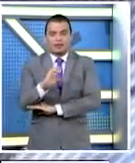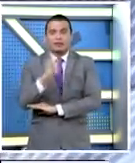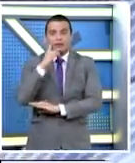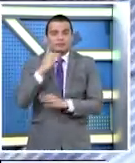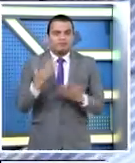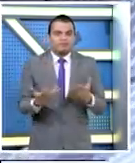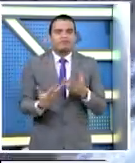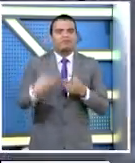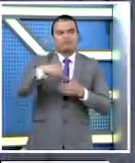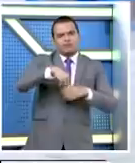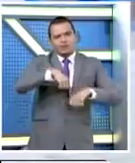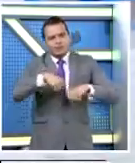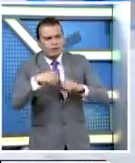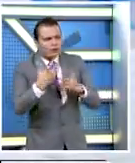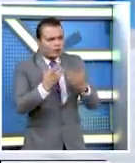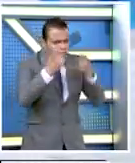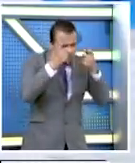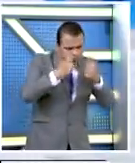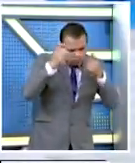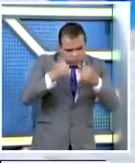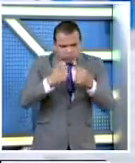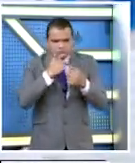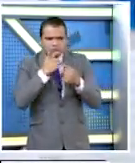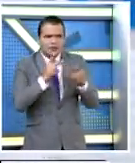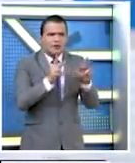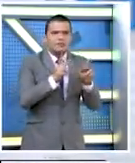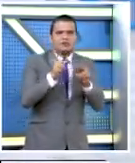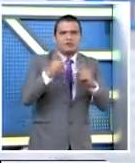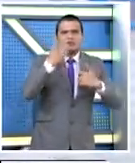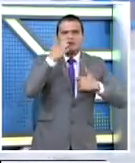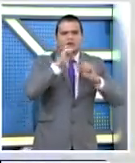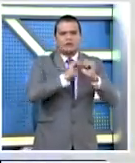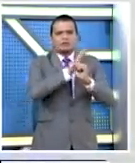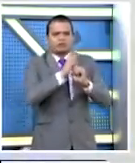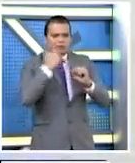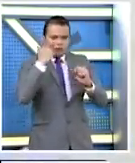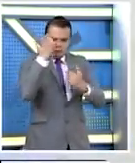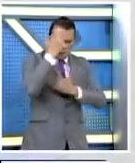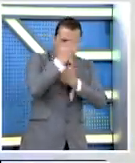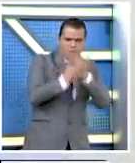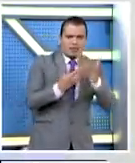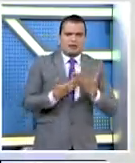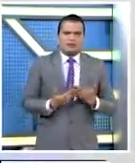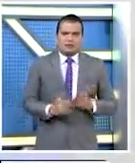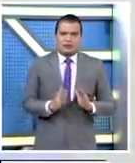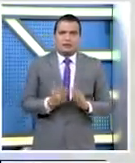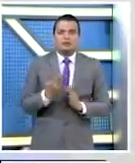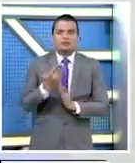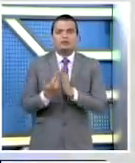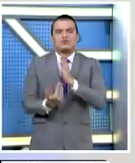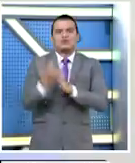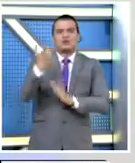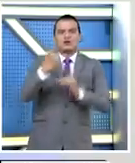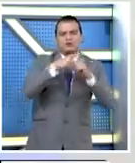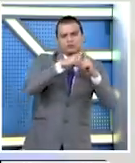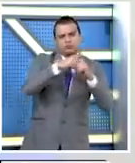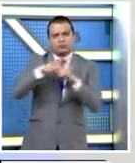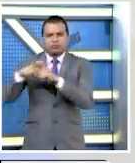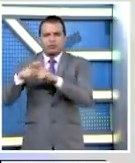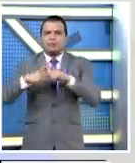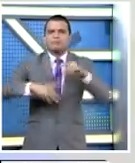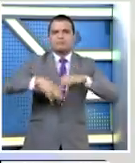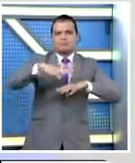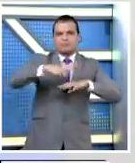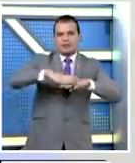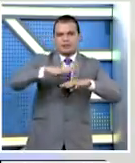práctica la recolección de datos de personas contagiadas con kobe 19 desarrollar nuevos modelos matemáticos que nos ayudan a entender mejor cómo